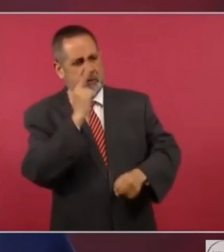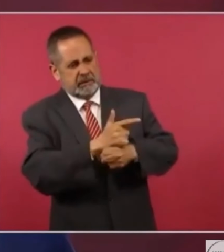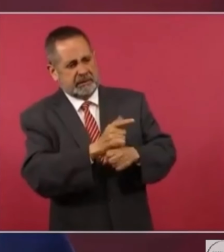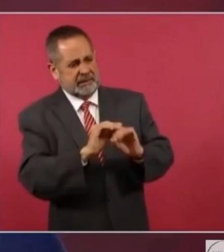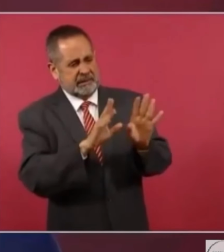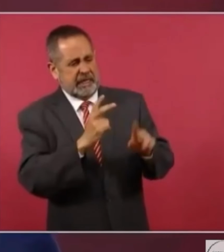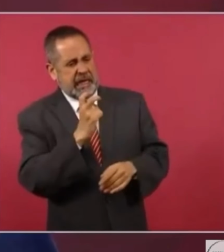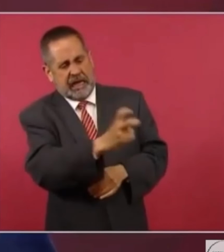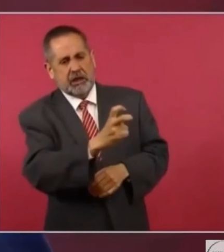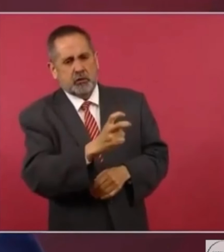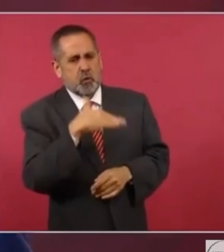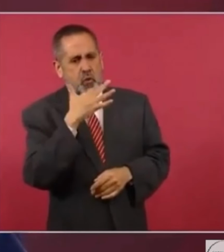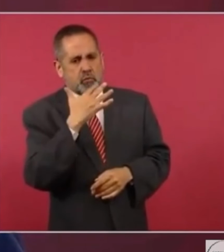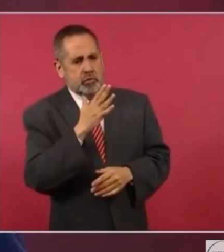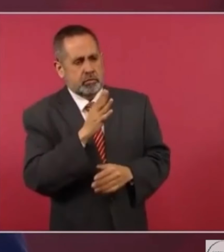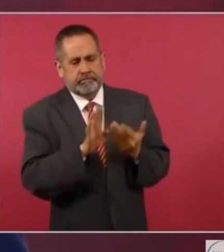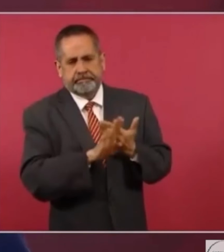Porque